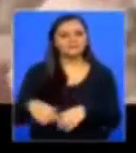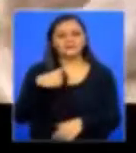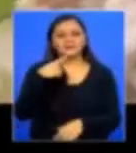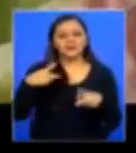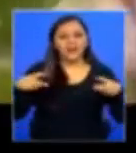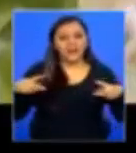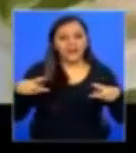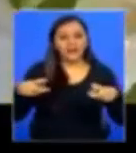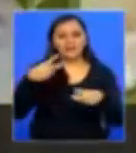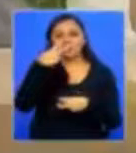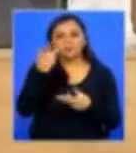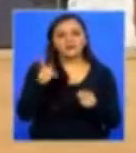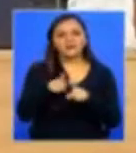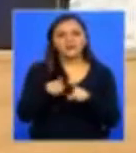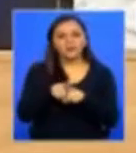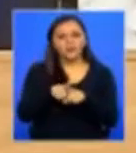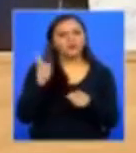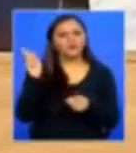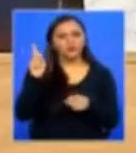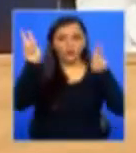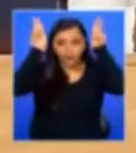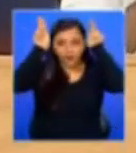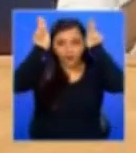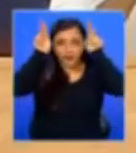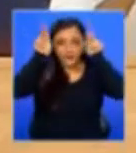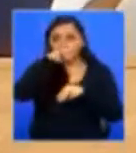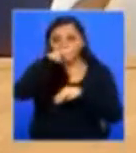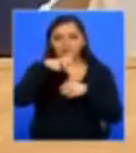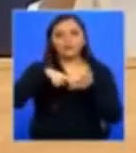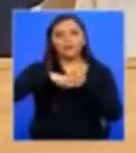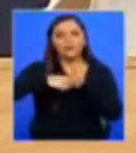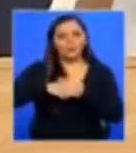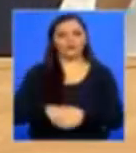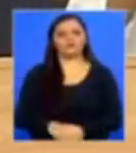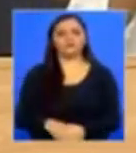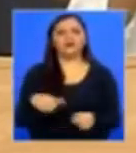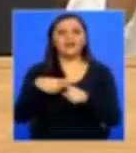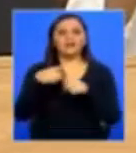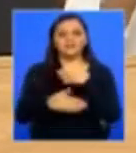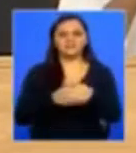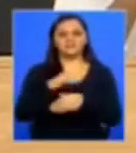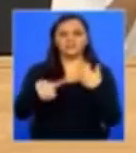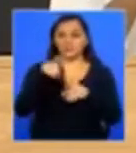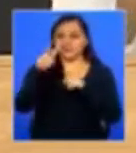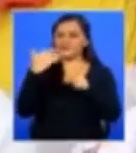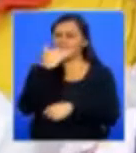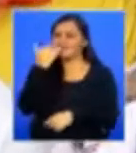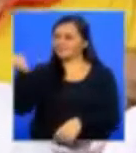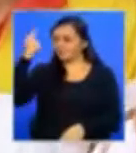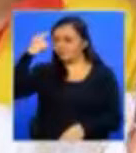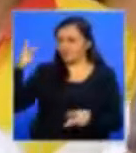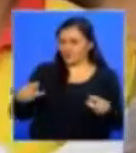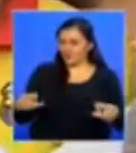antenas. Comenzó. Uno como conejito con oreja, eso es cuy. Eso ese chiste bueno, ya se okay. Sabe todo. Pero mira cómo se ríe todo el mundo. Te les toca.